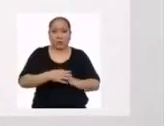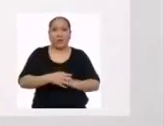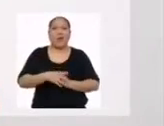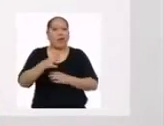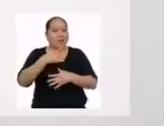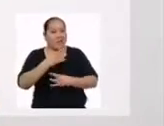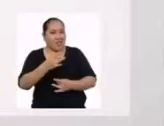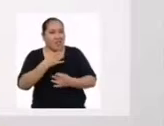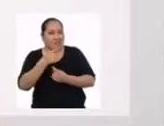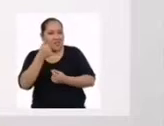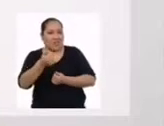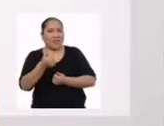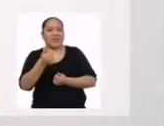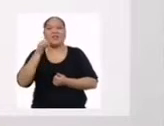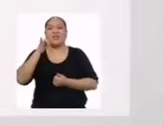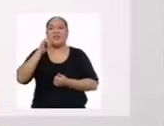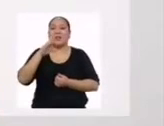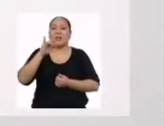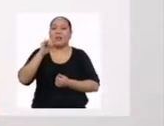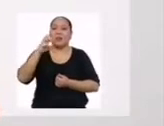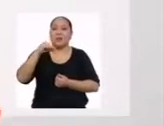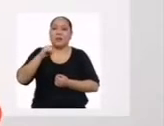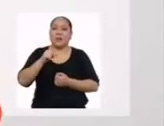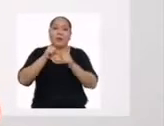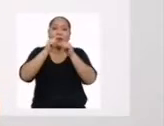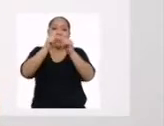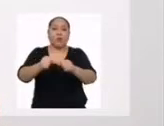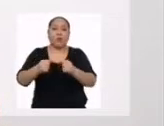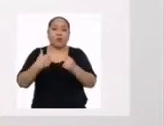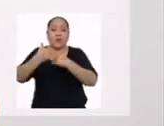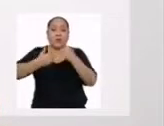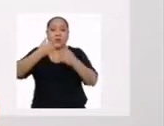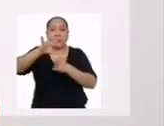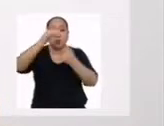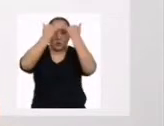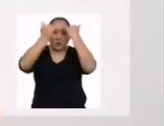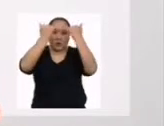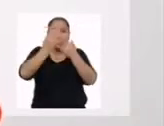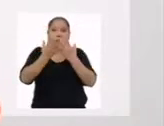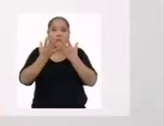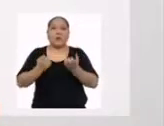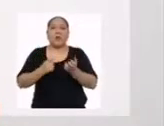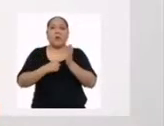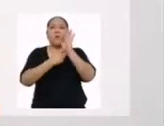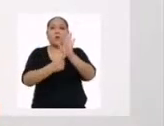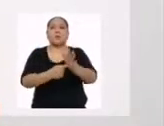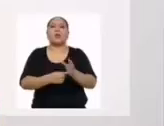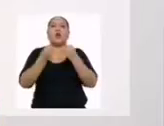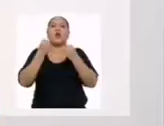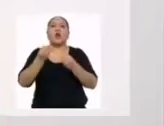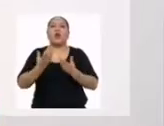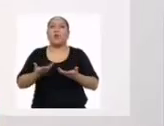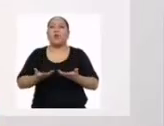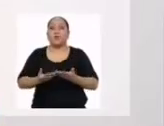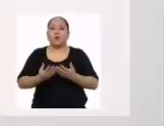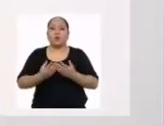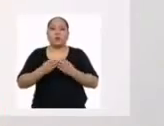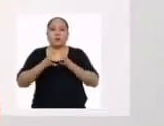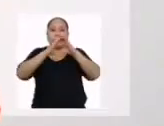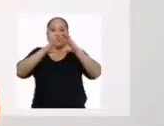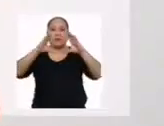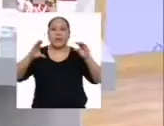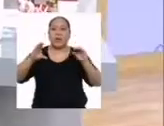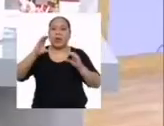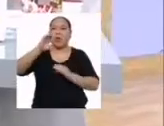Interesante, Yaremis. Ahora, para que sigas avanzando con tus ideas, quisiera mostrarte cómo es el cuerpo o desarrollo del texto